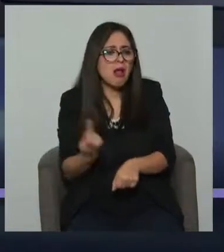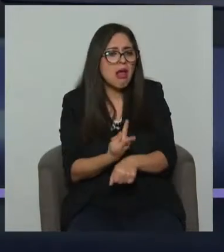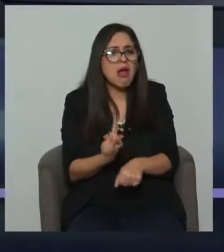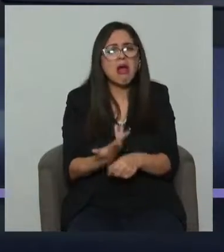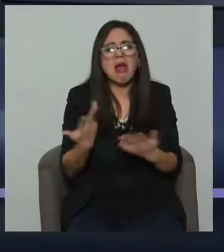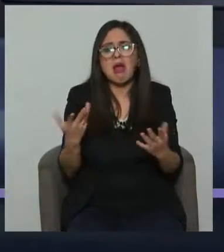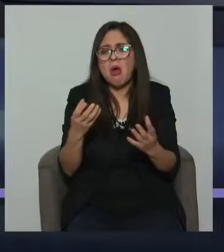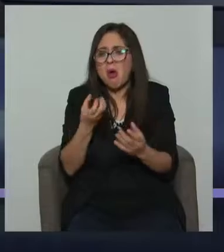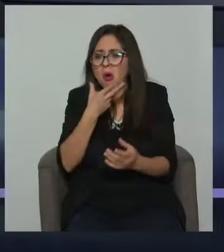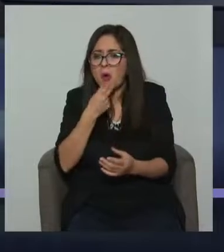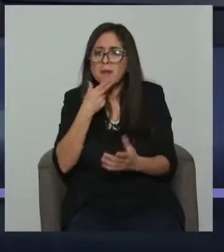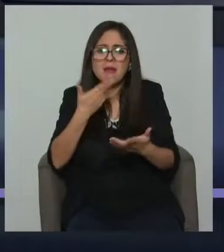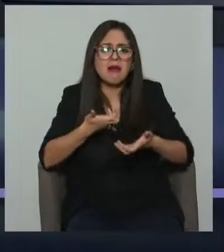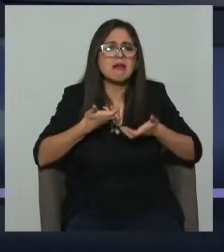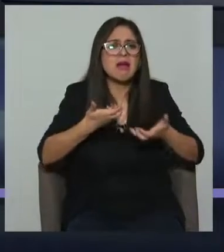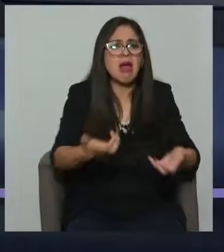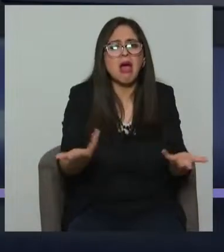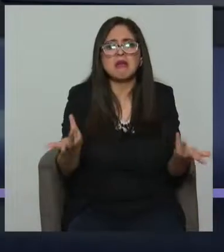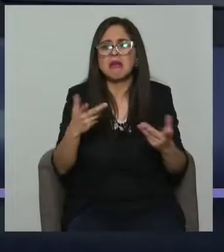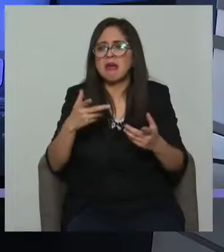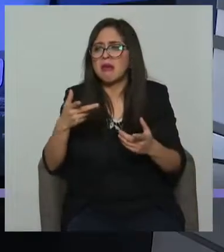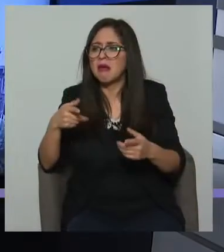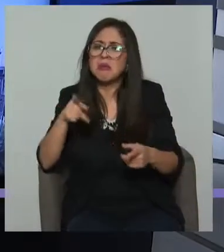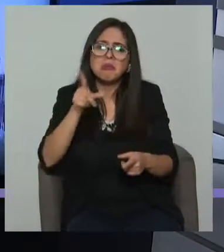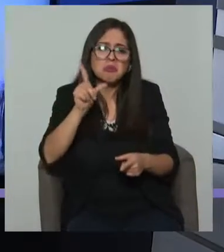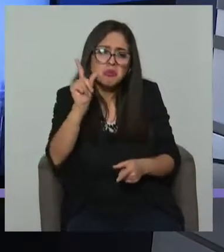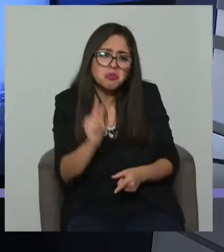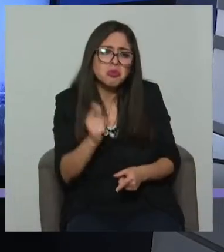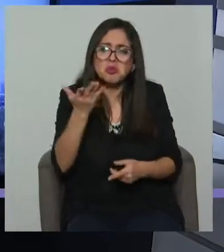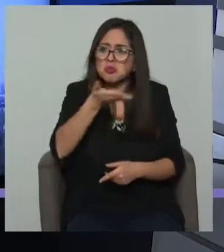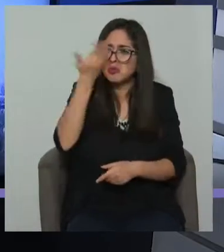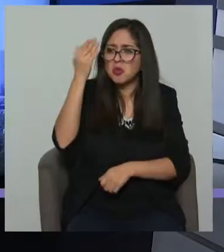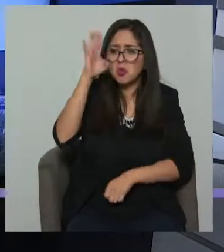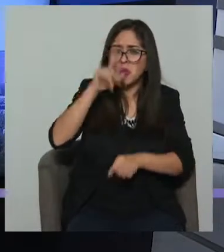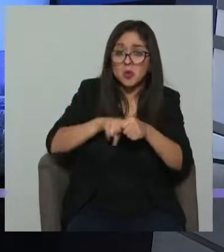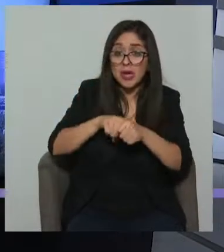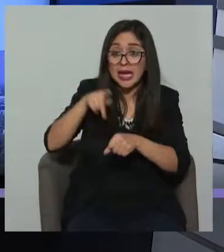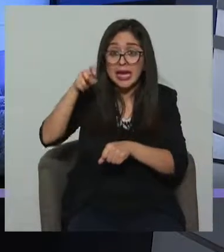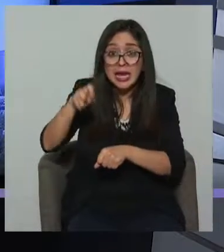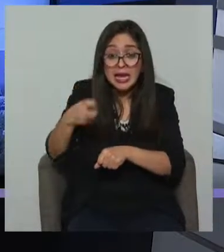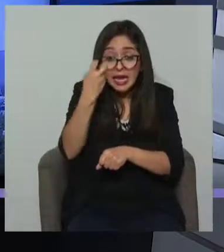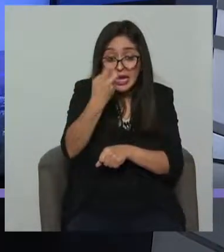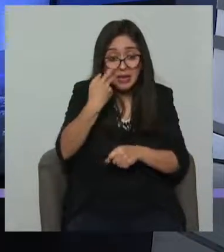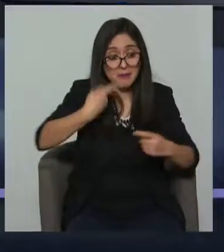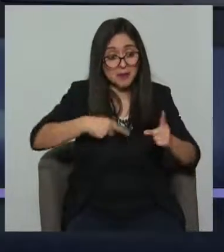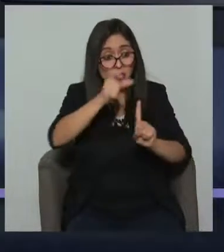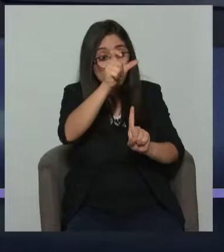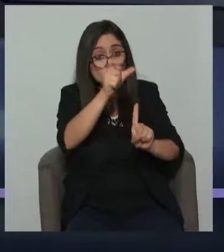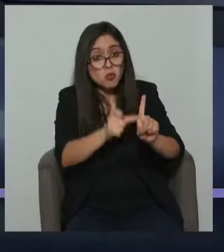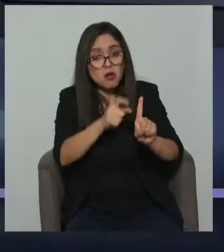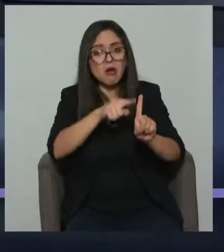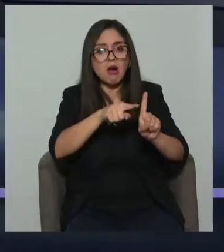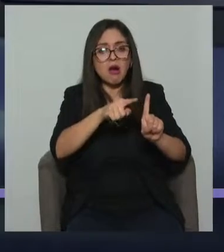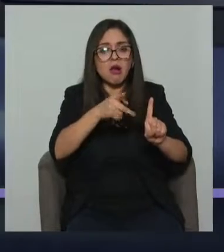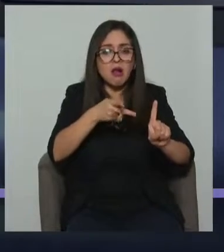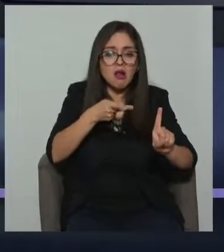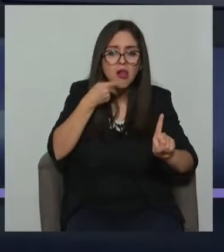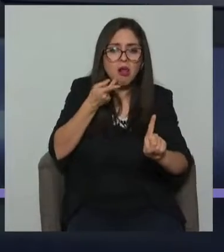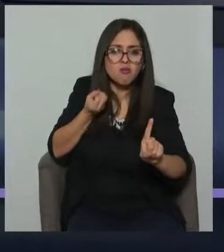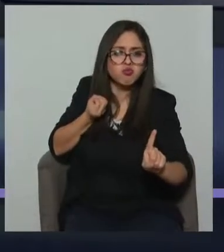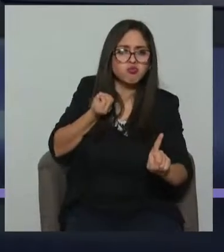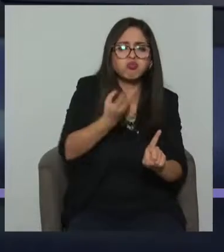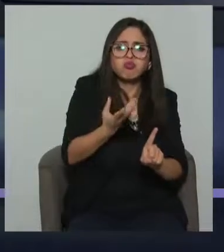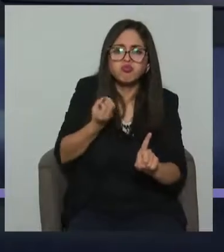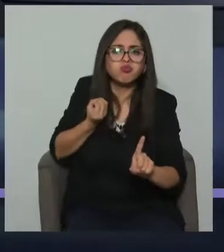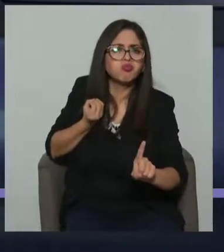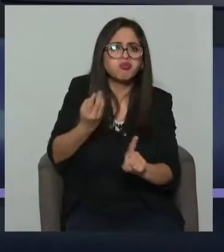hombre como pobre, inculto, vagabundo, era capaz de decir grandes verdades en